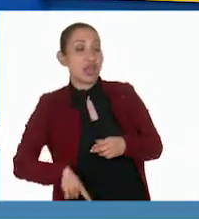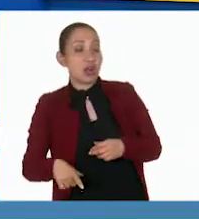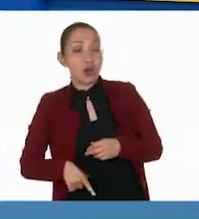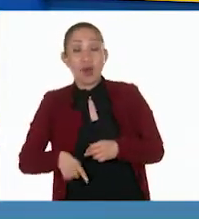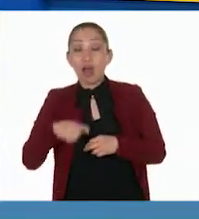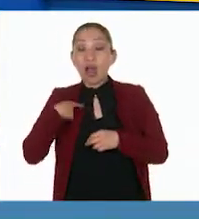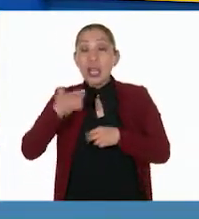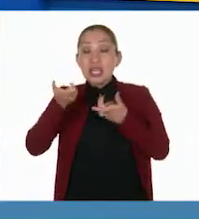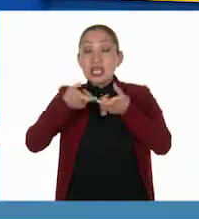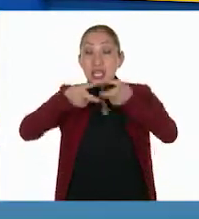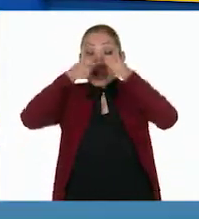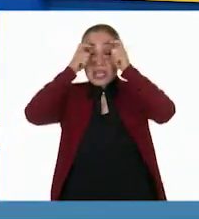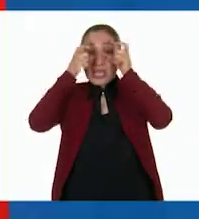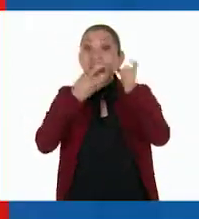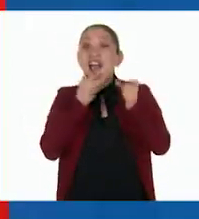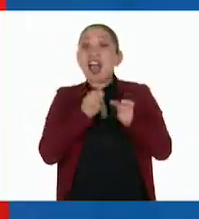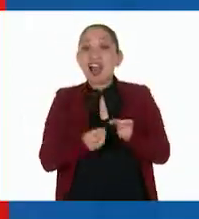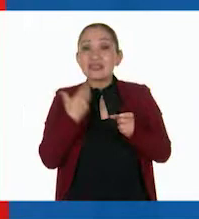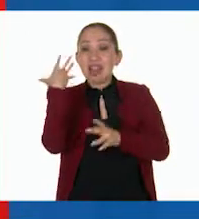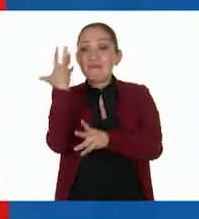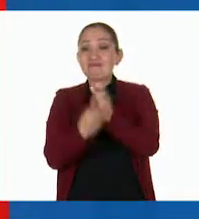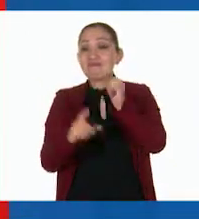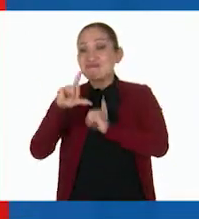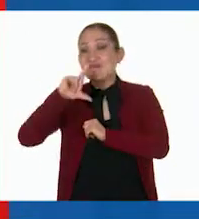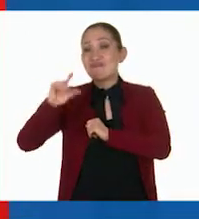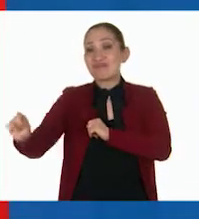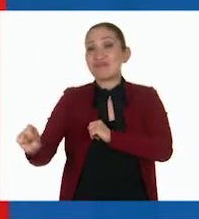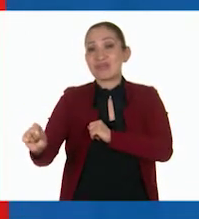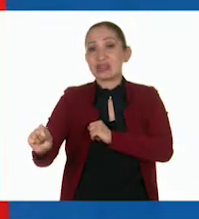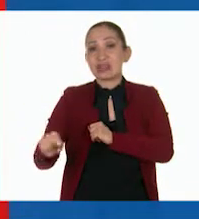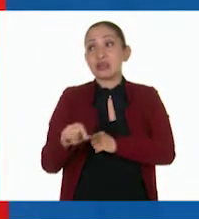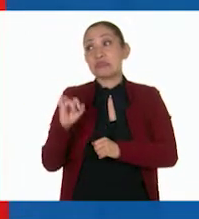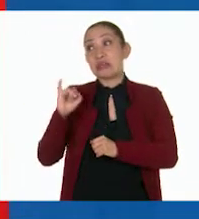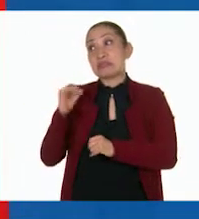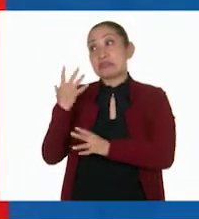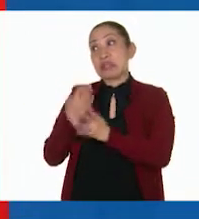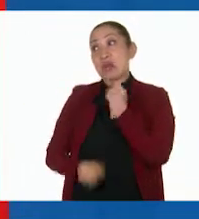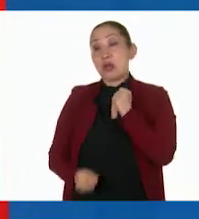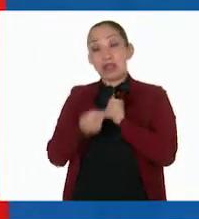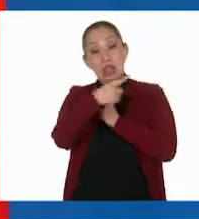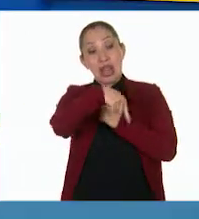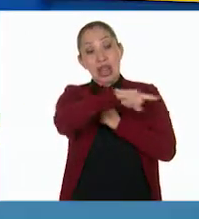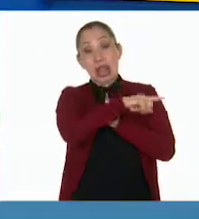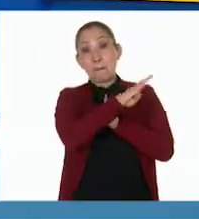Carranza tuvo que huir. Bueno, al menos alcanzó a escapar de la bola.